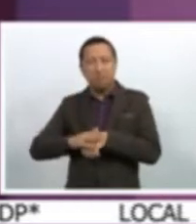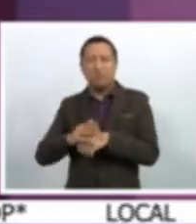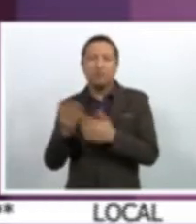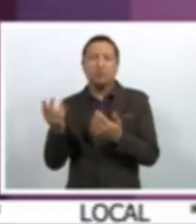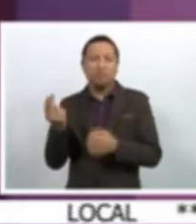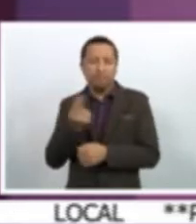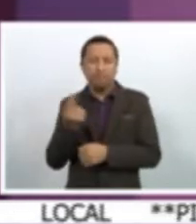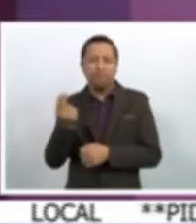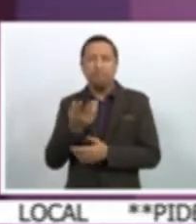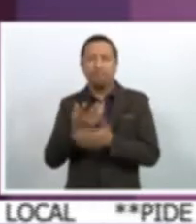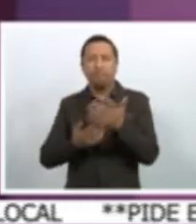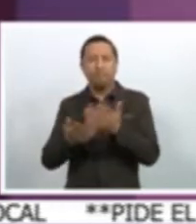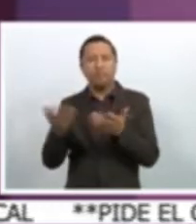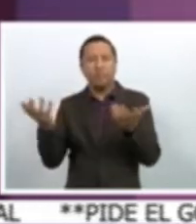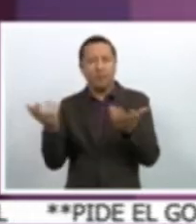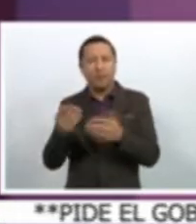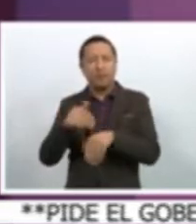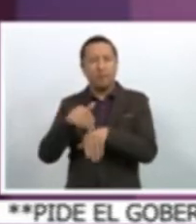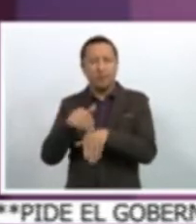que hace